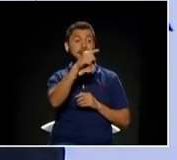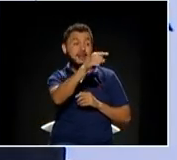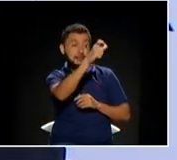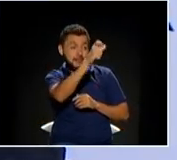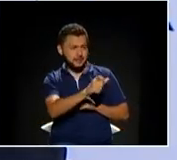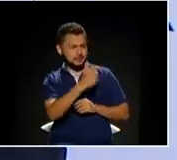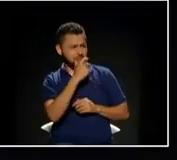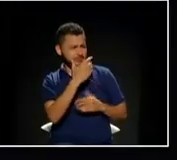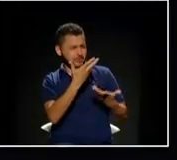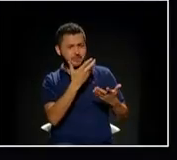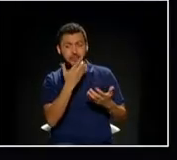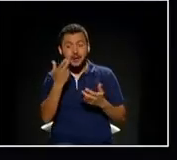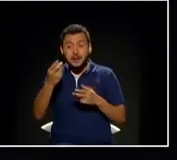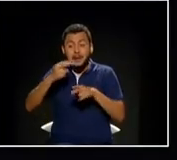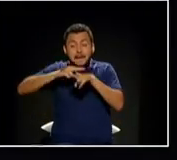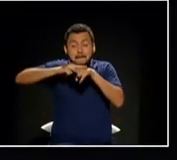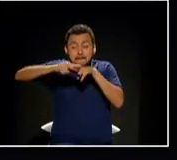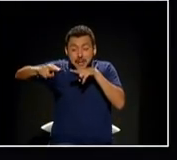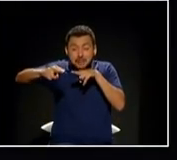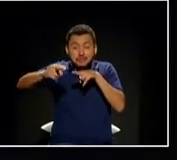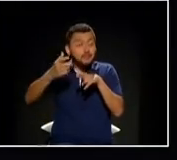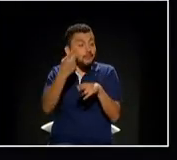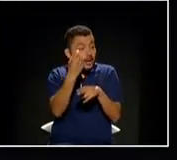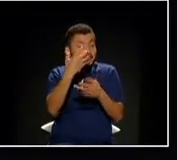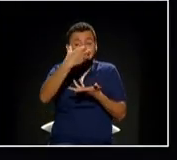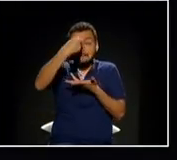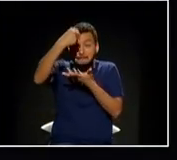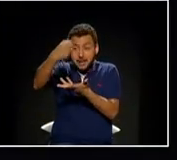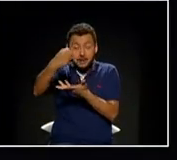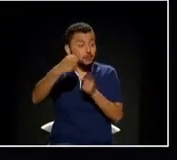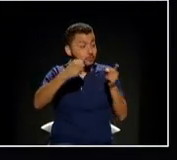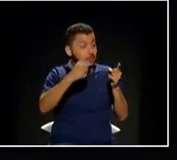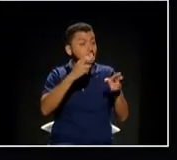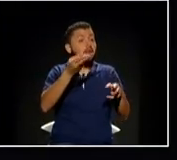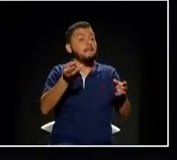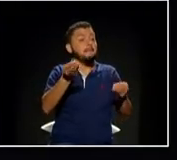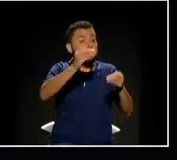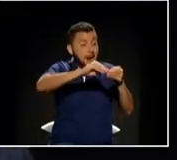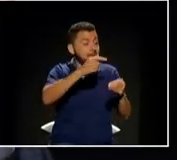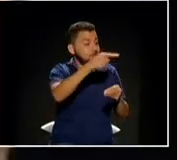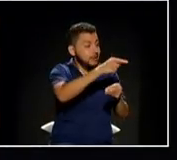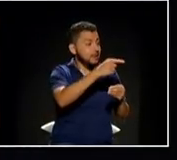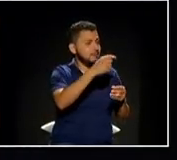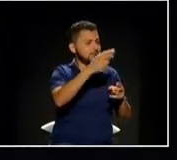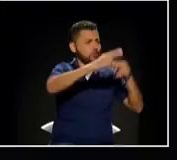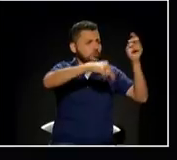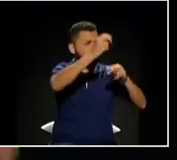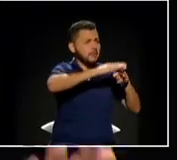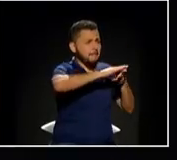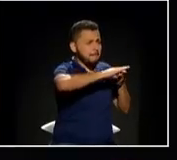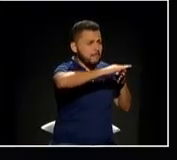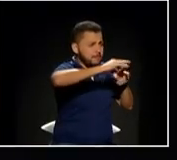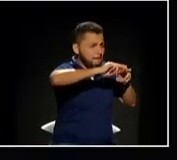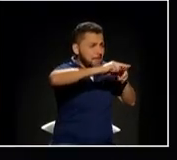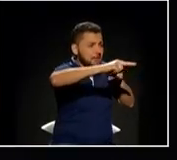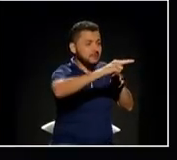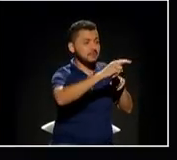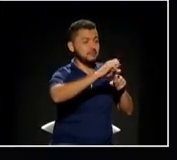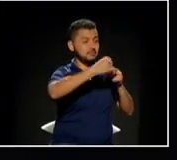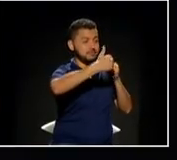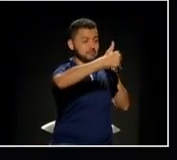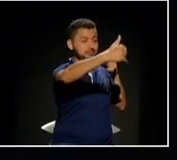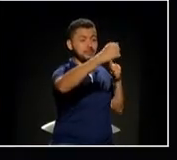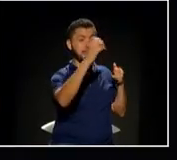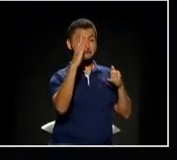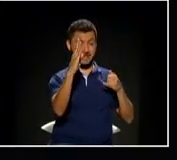yo quiero que responda a la pregunta con qué recursos los va a ser yo también quisiera si el 10/10/10 líneas del metro como en madrid